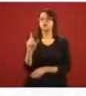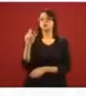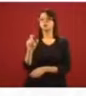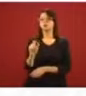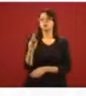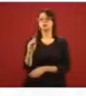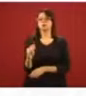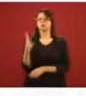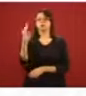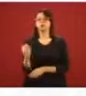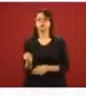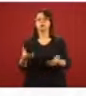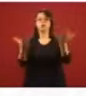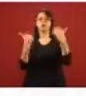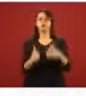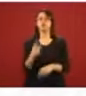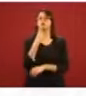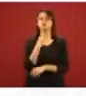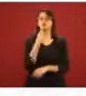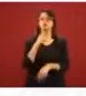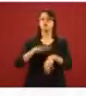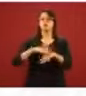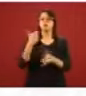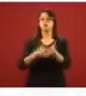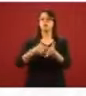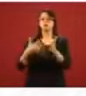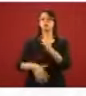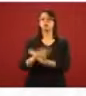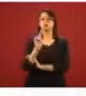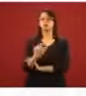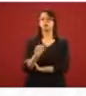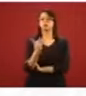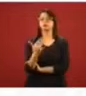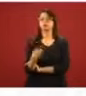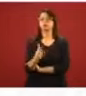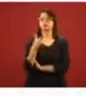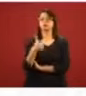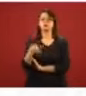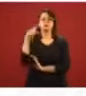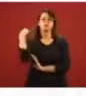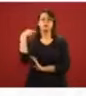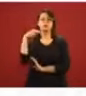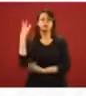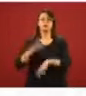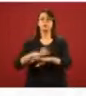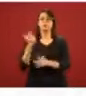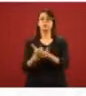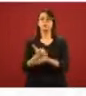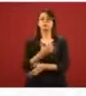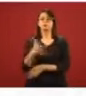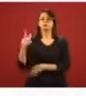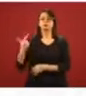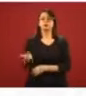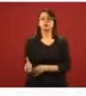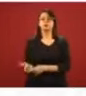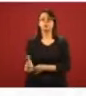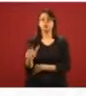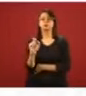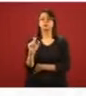por litro. Para la premium, la más barata, 17.56 en Veracruz, la más cara en